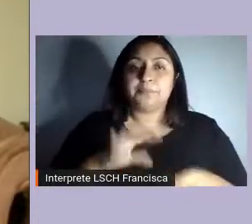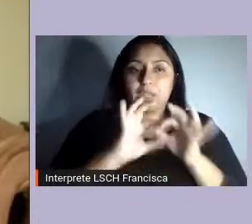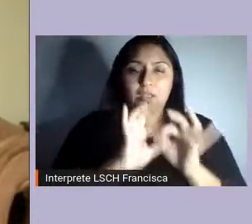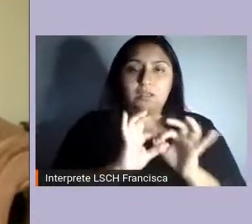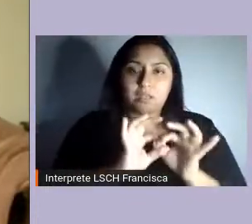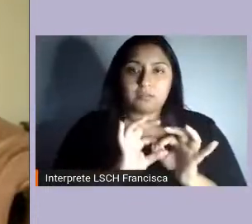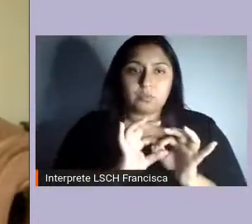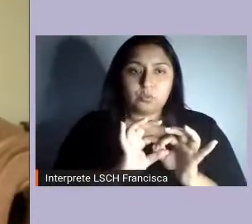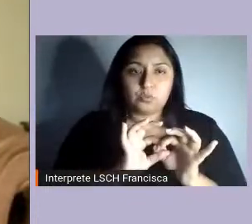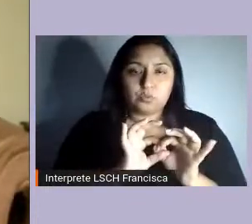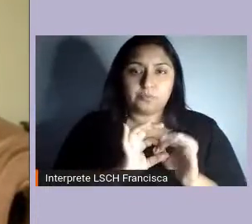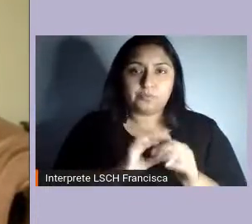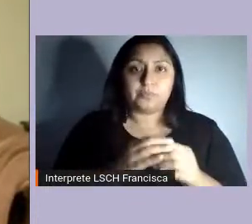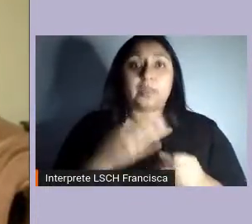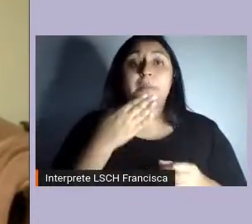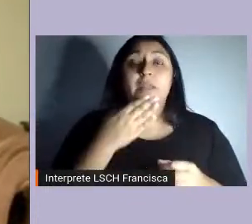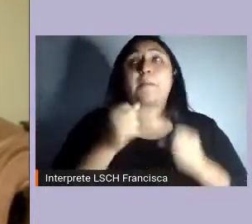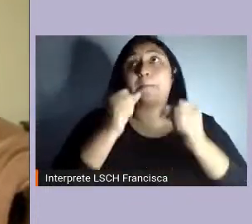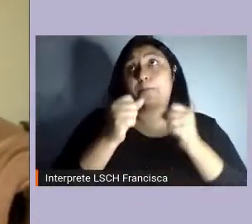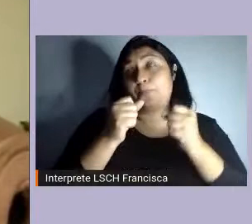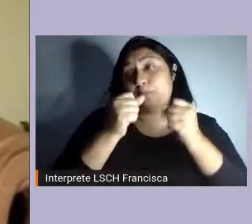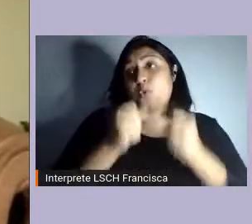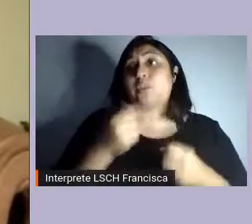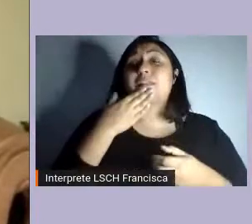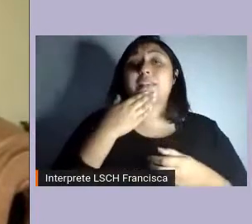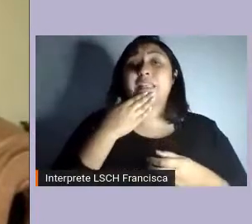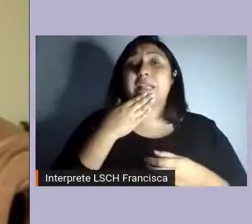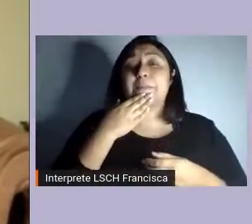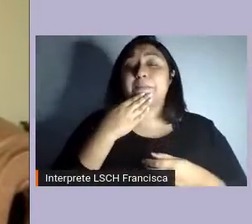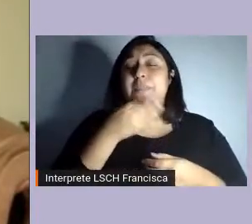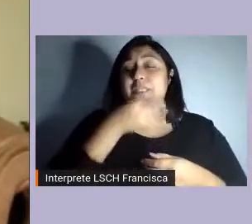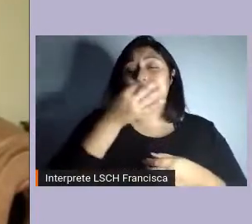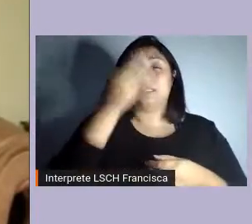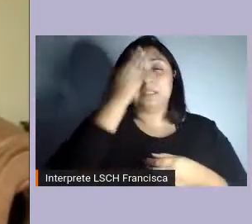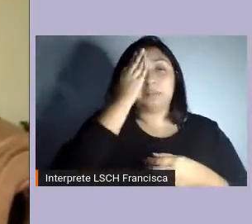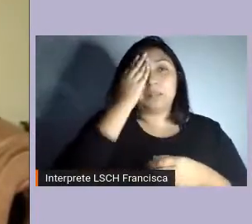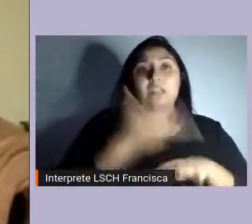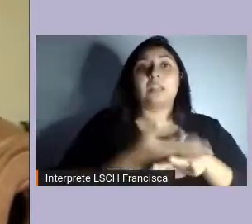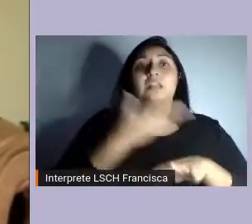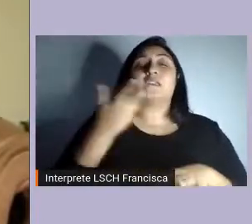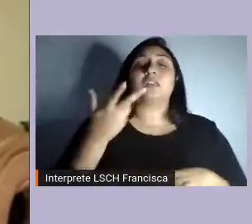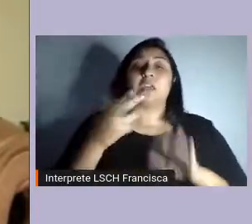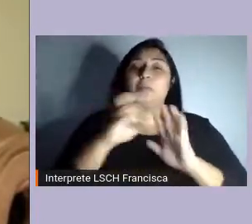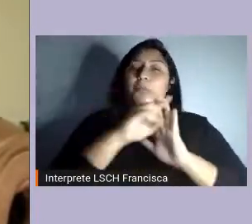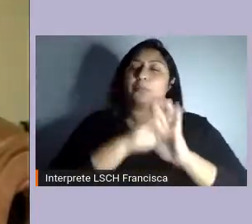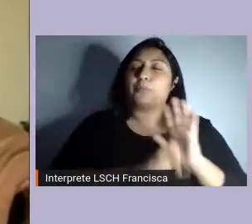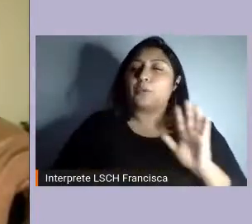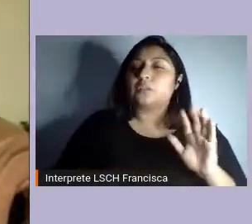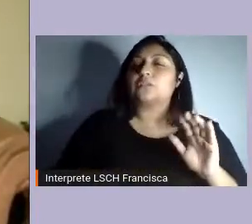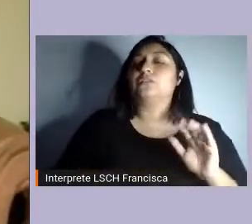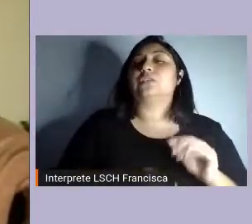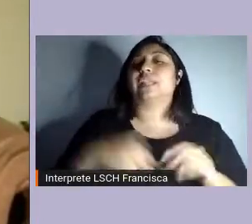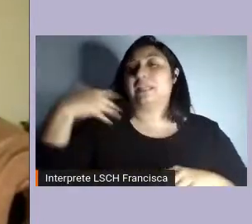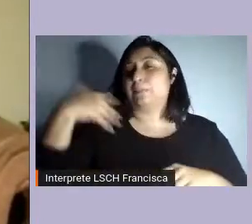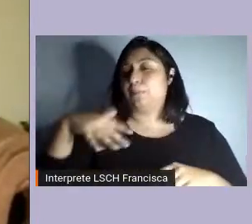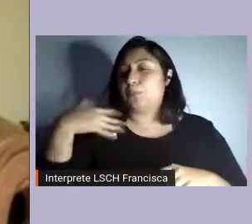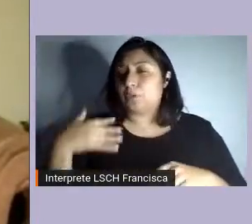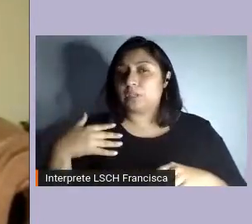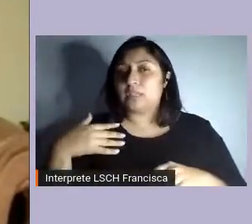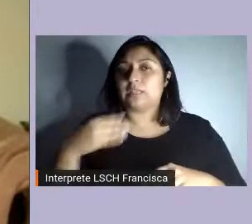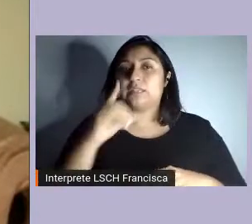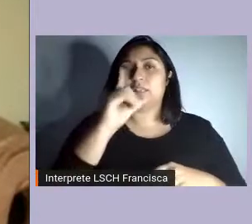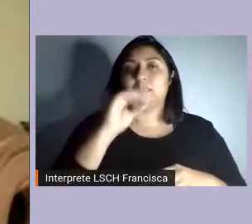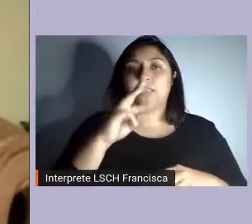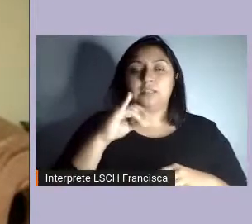para maldecir también el mandíbula de tu cielo. Bueno, y ahí hay una proyección muy interesante en la décima hacia la obra